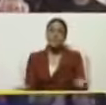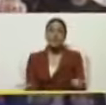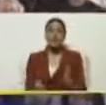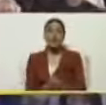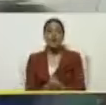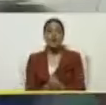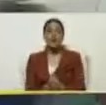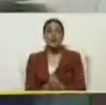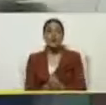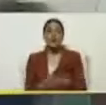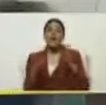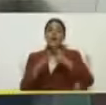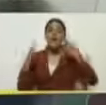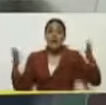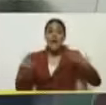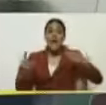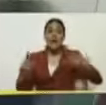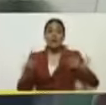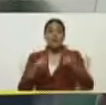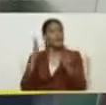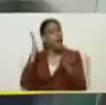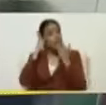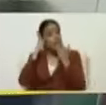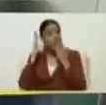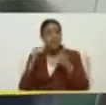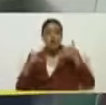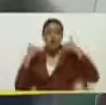Duro, hijo de Guaycaipuro.